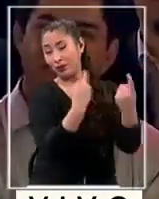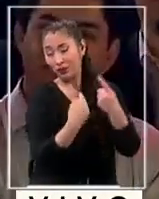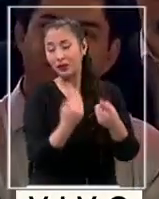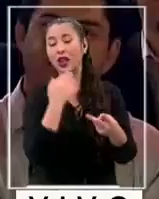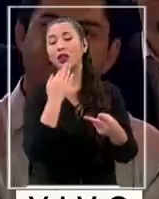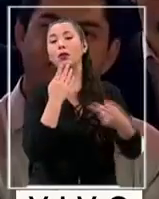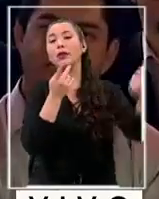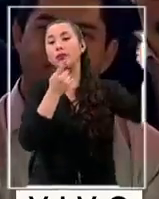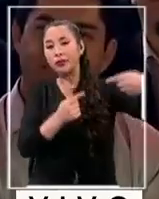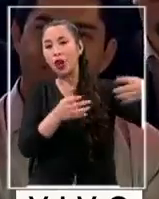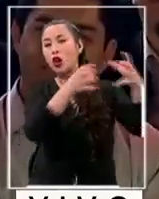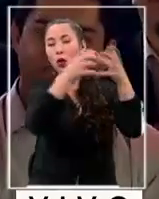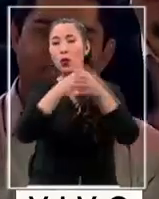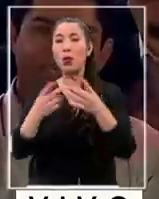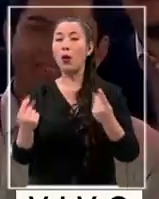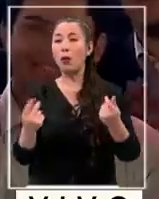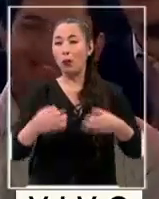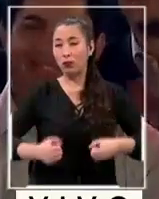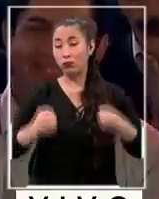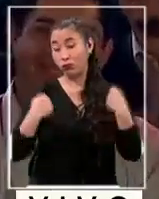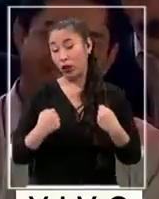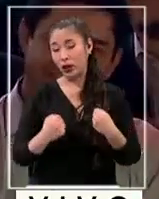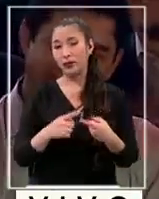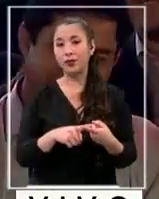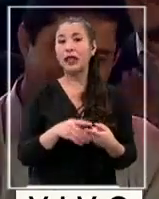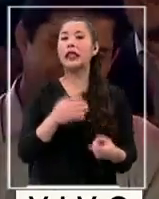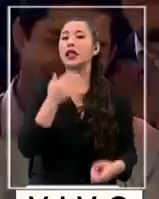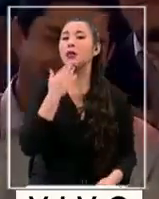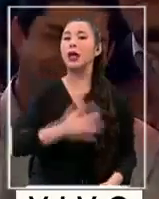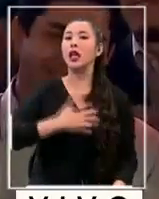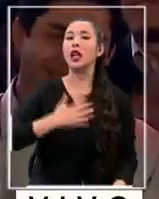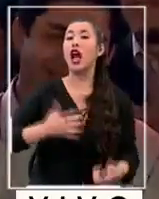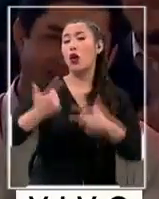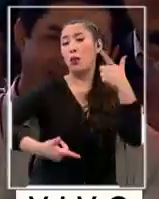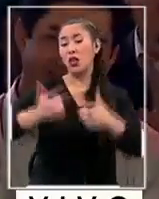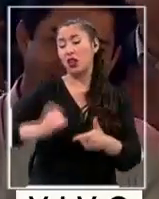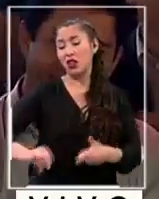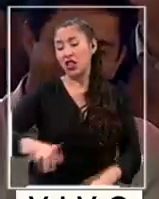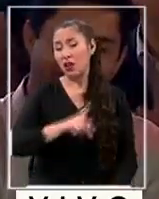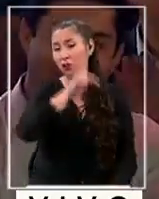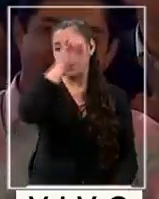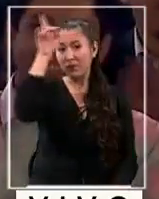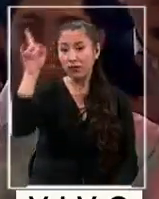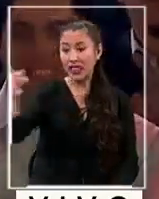económicos y que pretende doblarle la mano a los políticos de siempre que, en sus palabras, tienen vergüenza de salir.